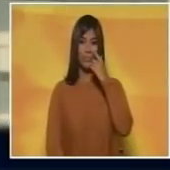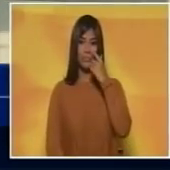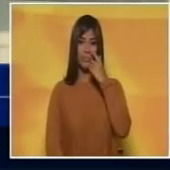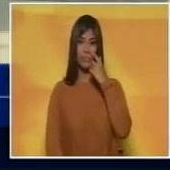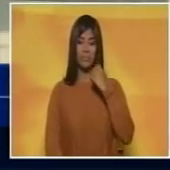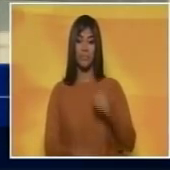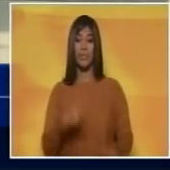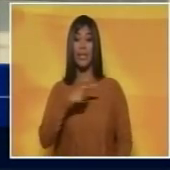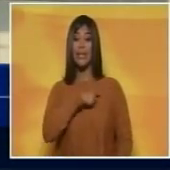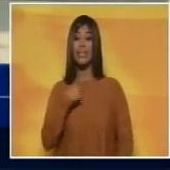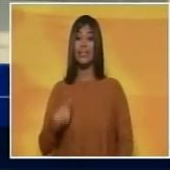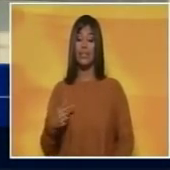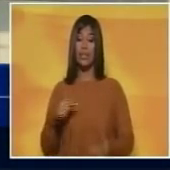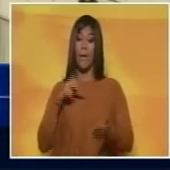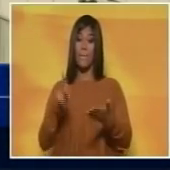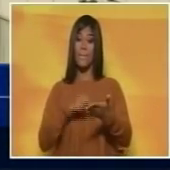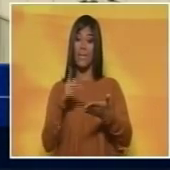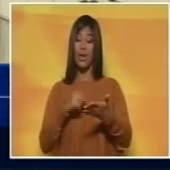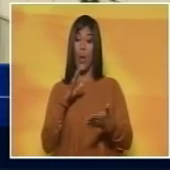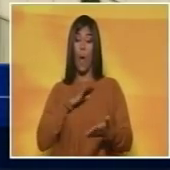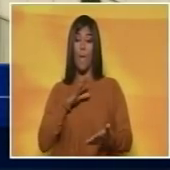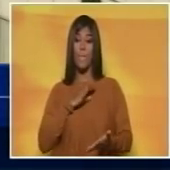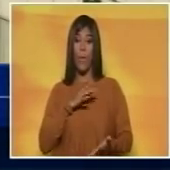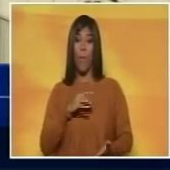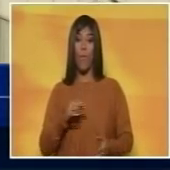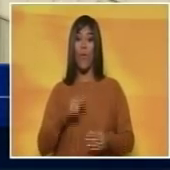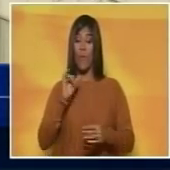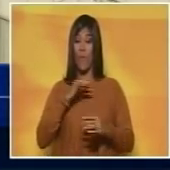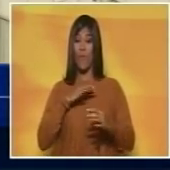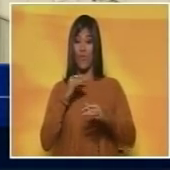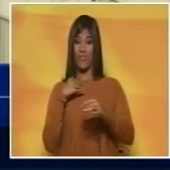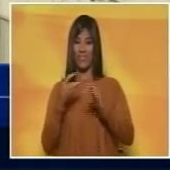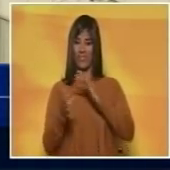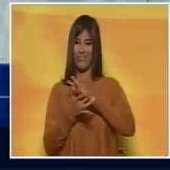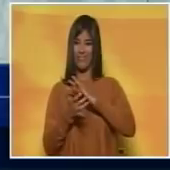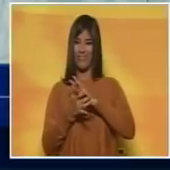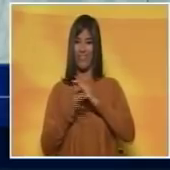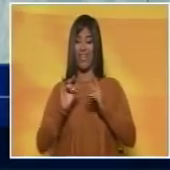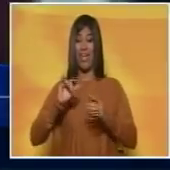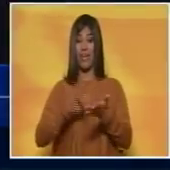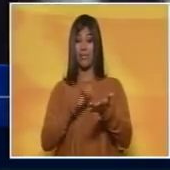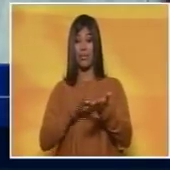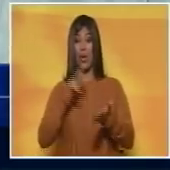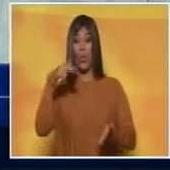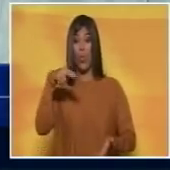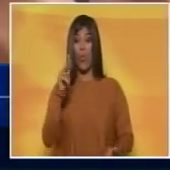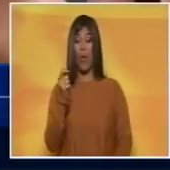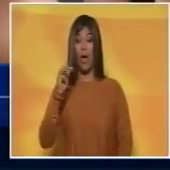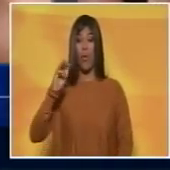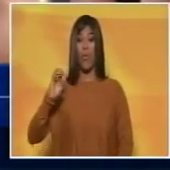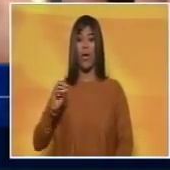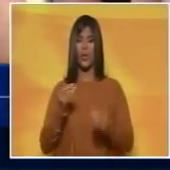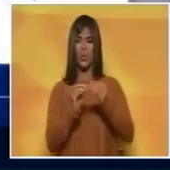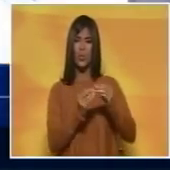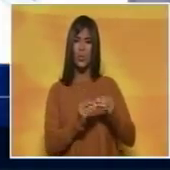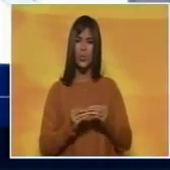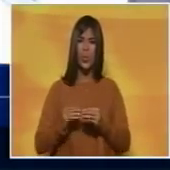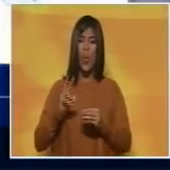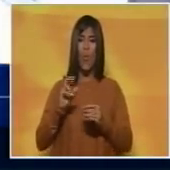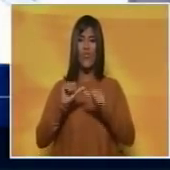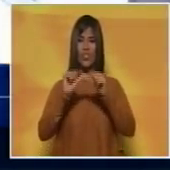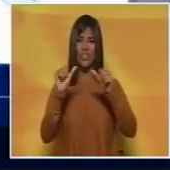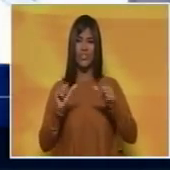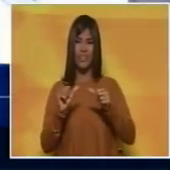En China, un diario hongkonés informó que el gigante de las telecomunicaciones Huawei está complementando la creación de un nuevo